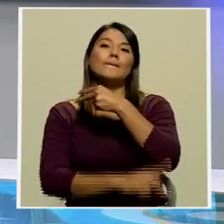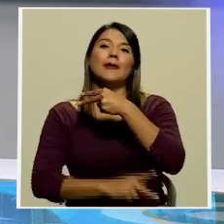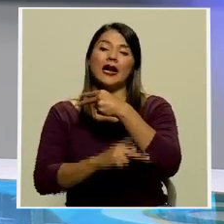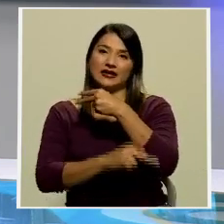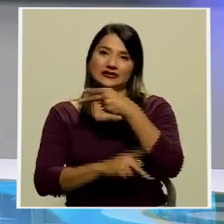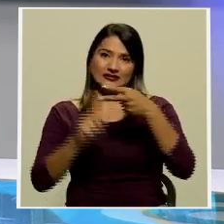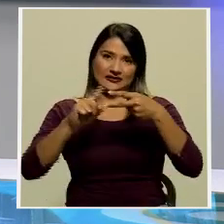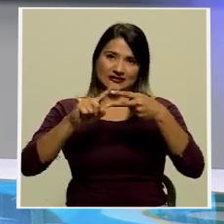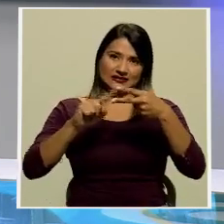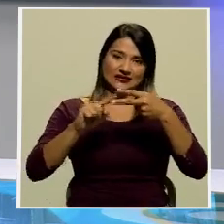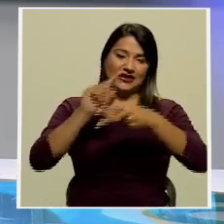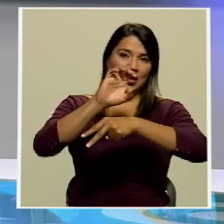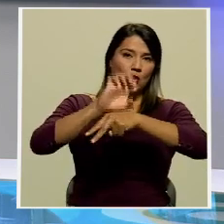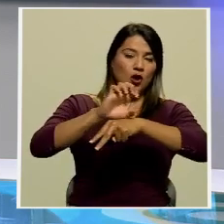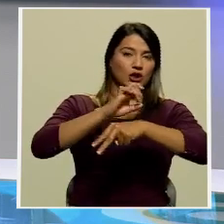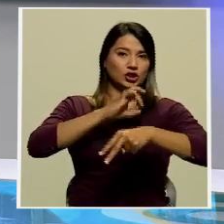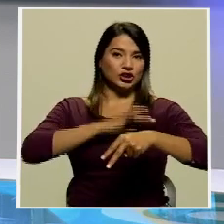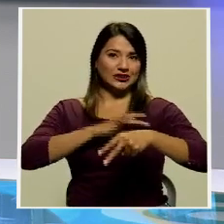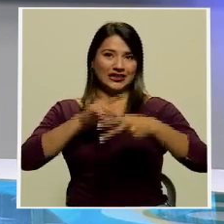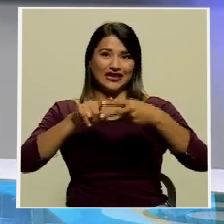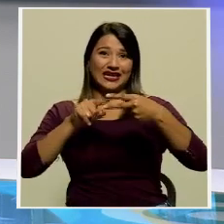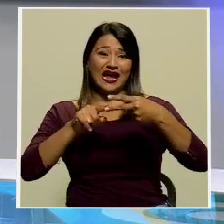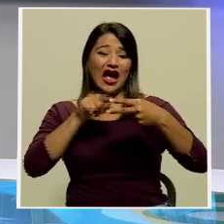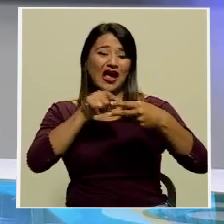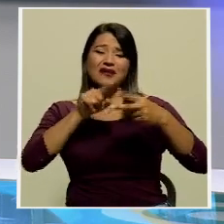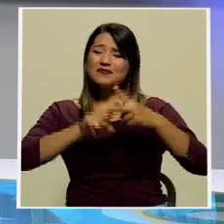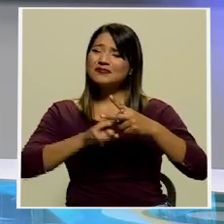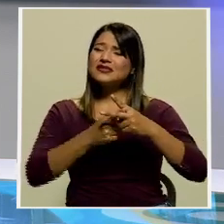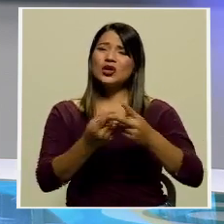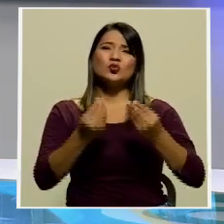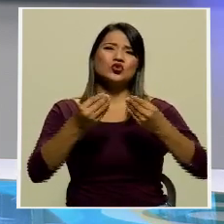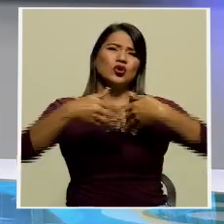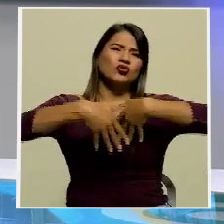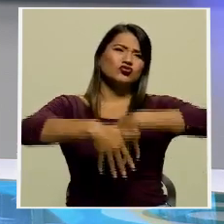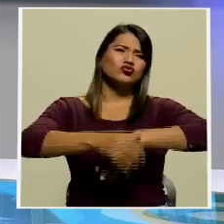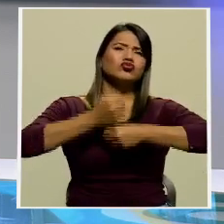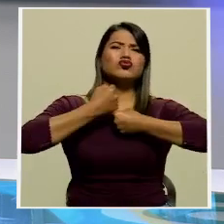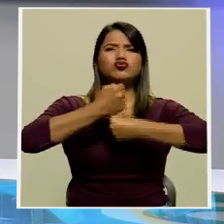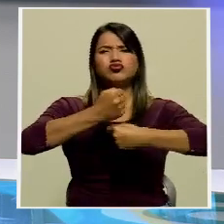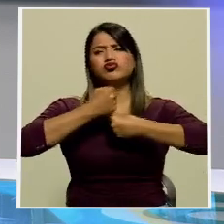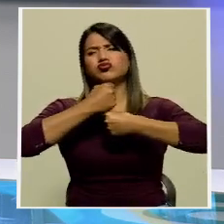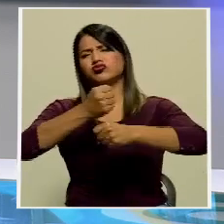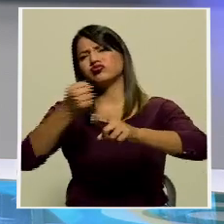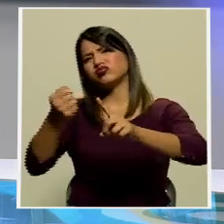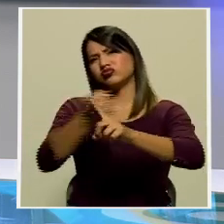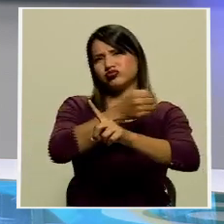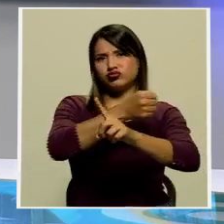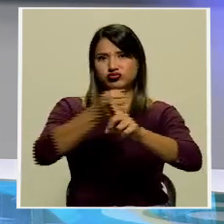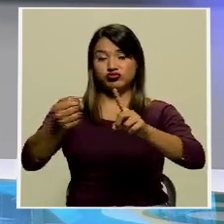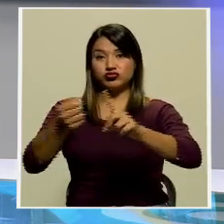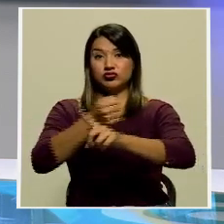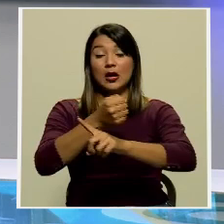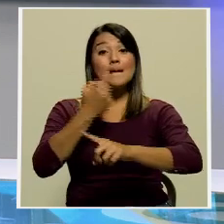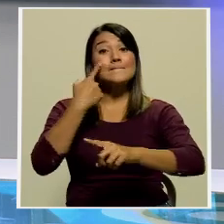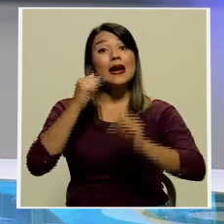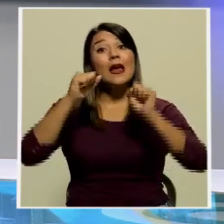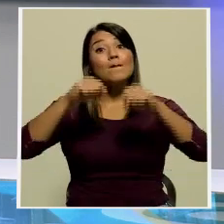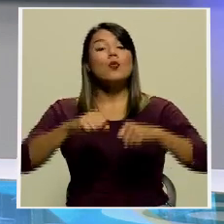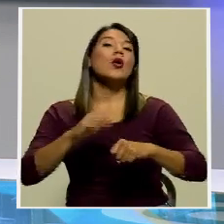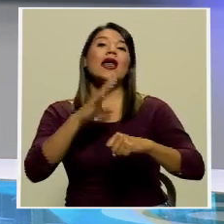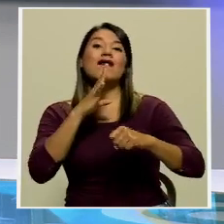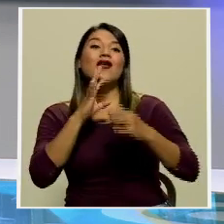los anuncios, se desataron olas de protestas y violencia. Para analizar este